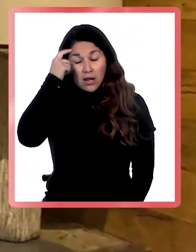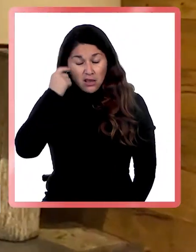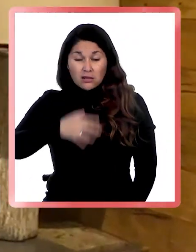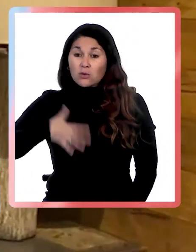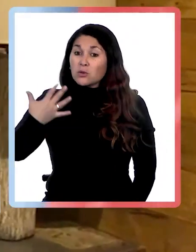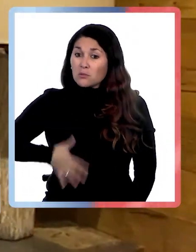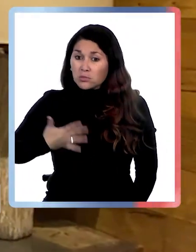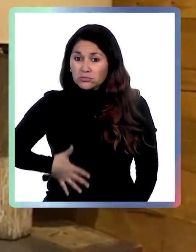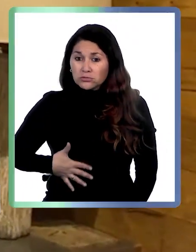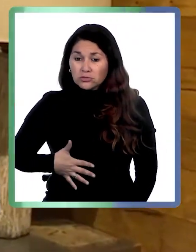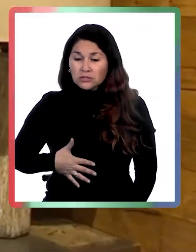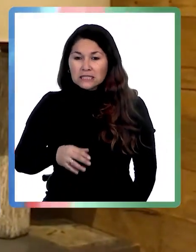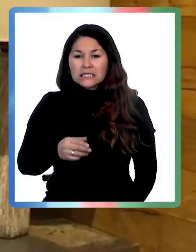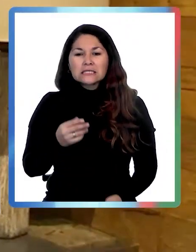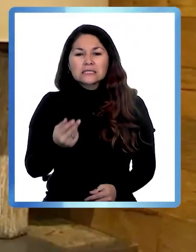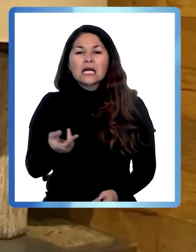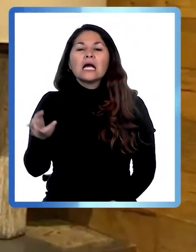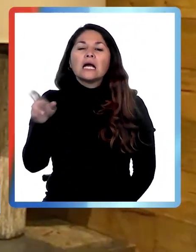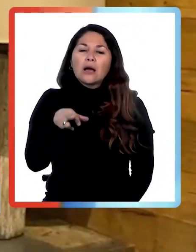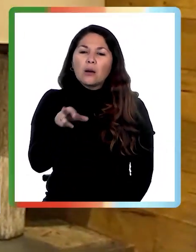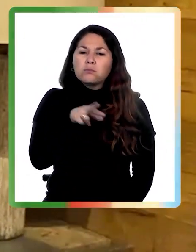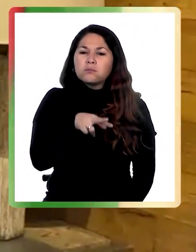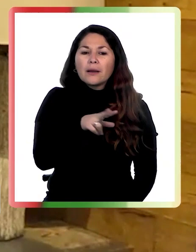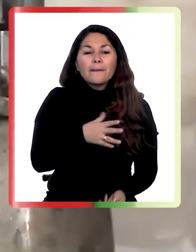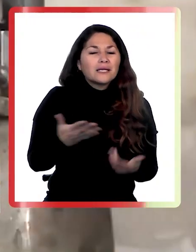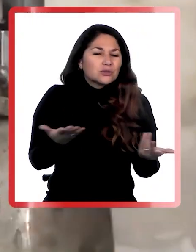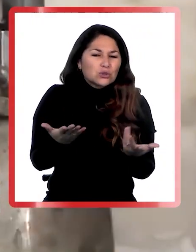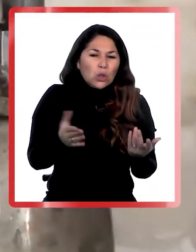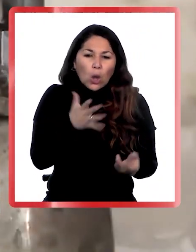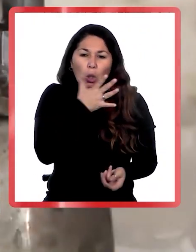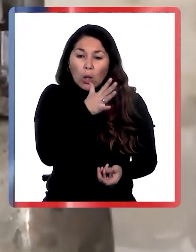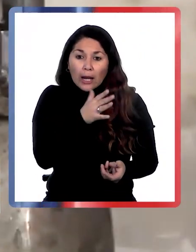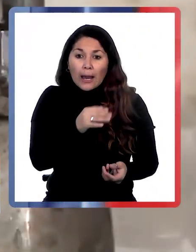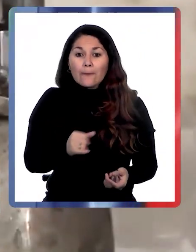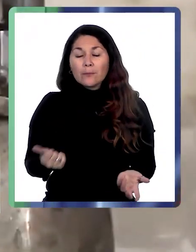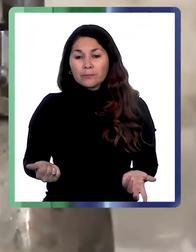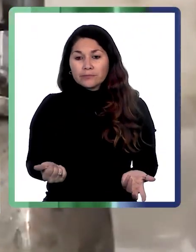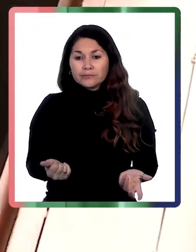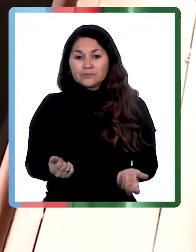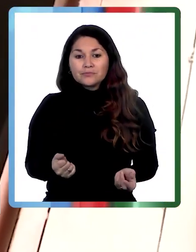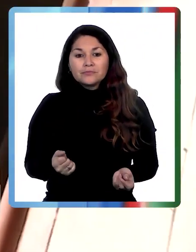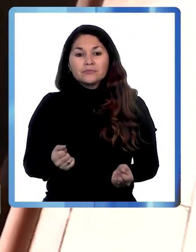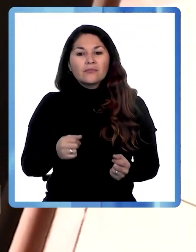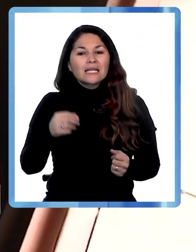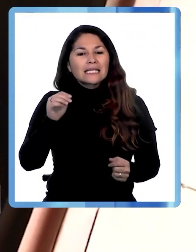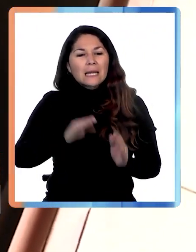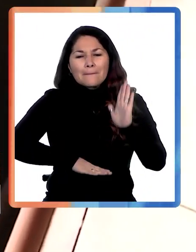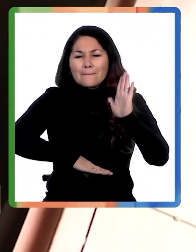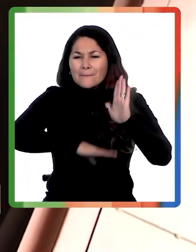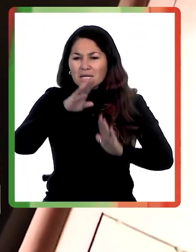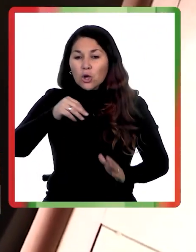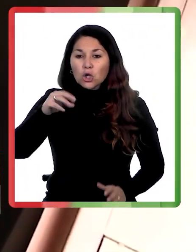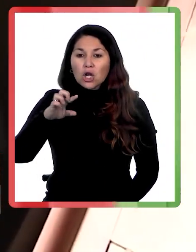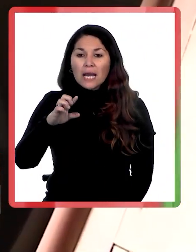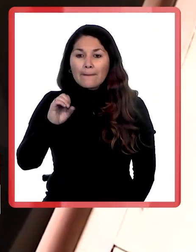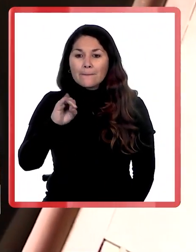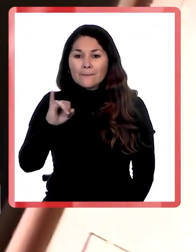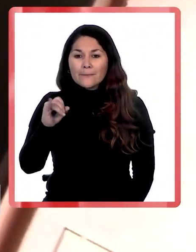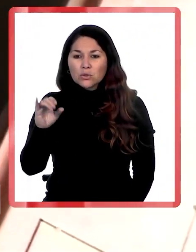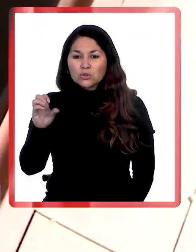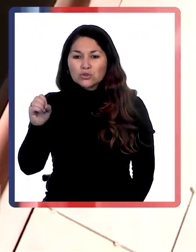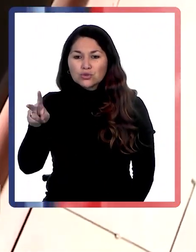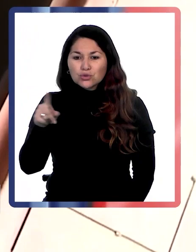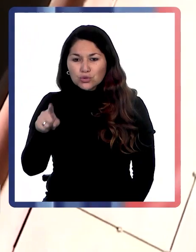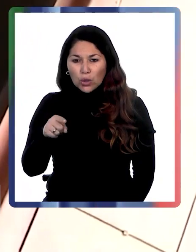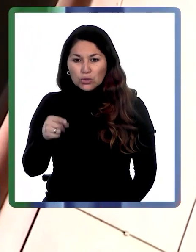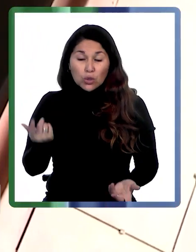es reforzar las fuentes de abastecimiento de los comités de agua potable rural que en su mayoría son pozos profundos es decir construir